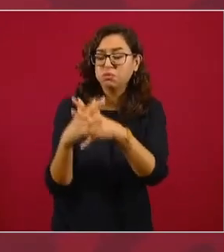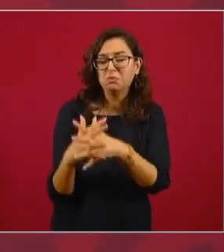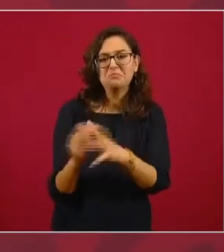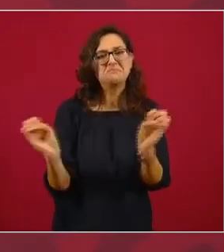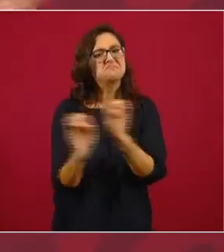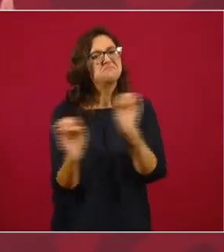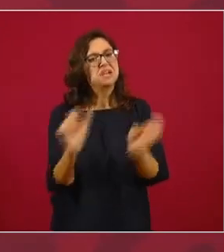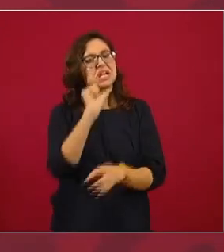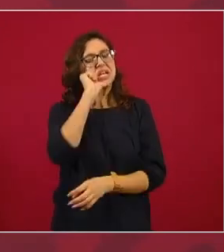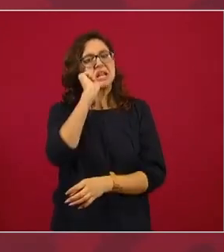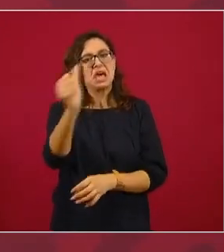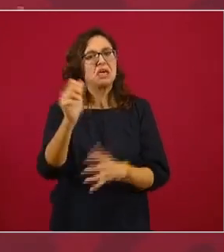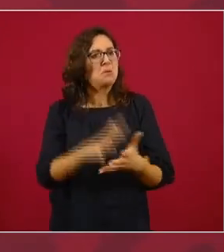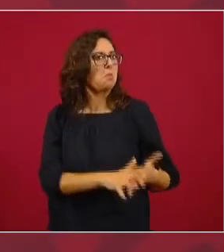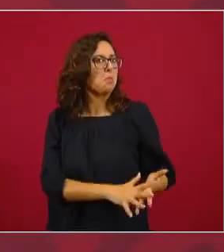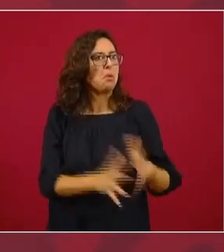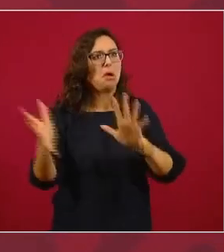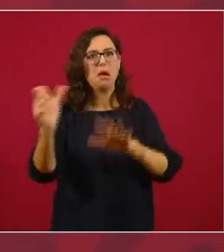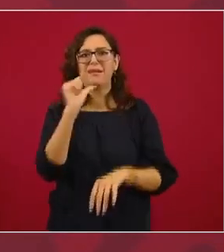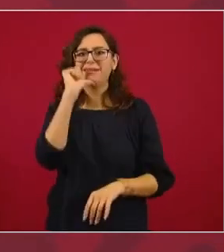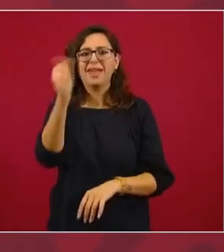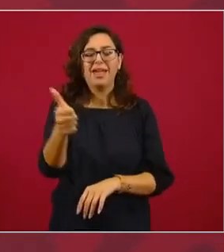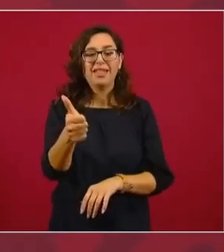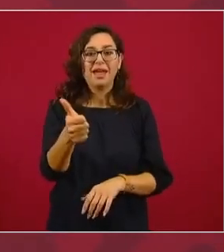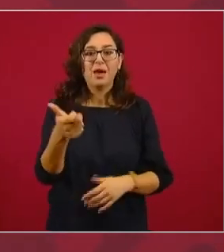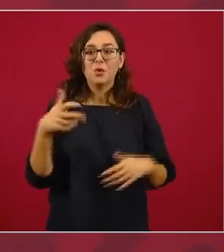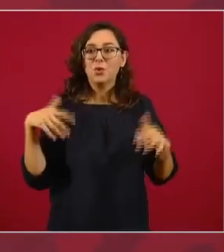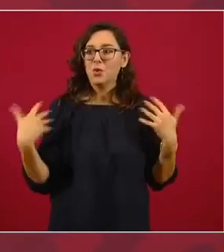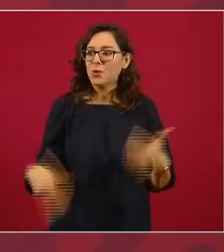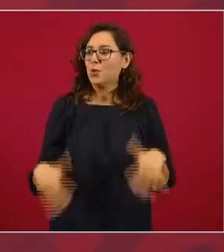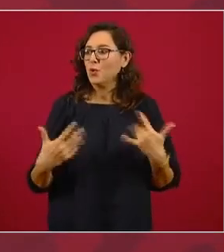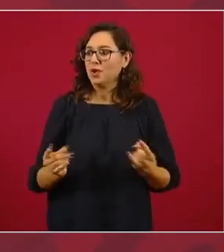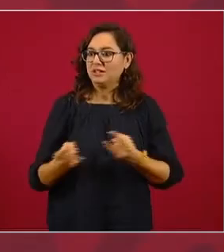Por eso hablo de que es un momento estelar.